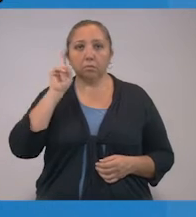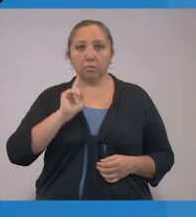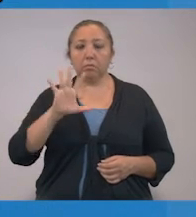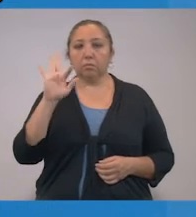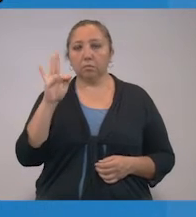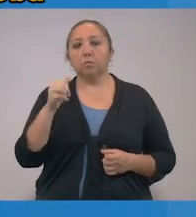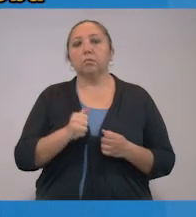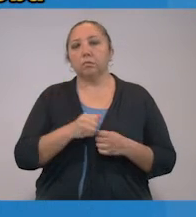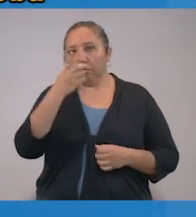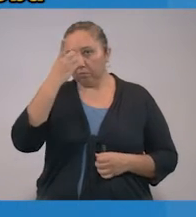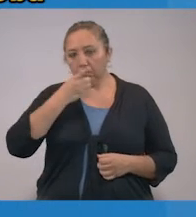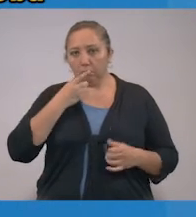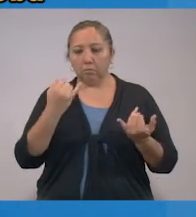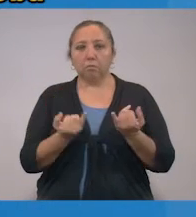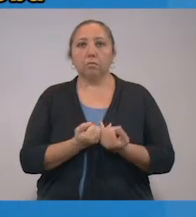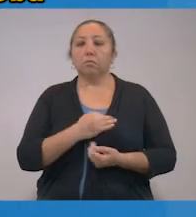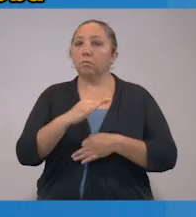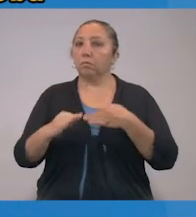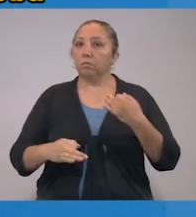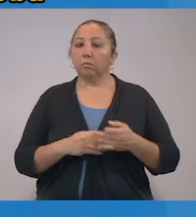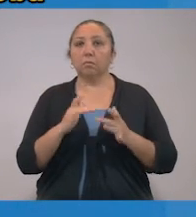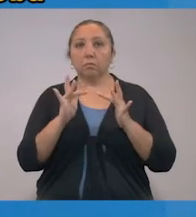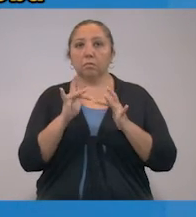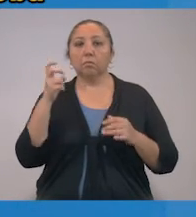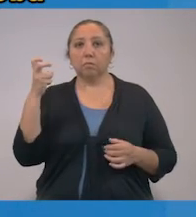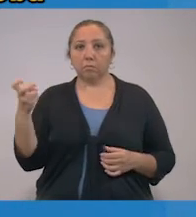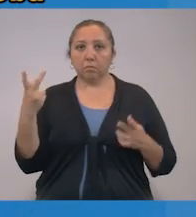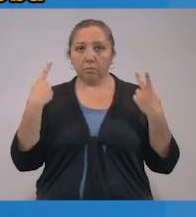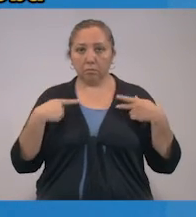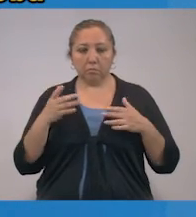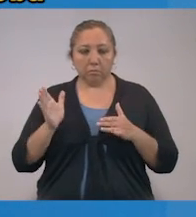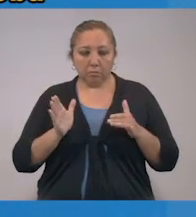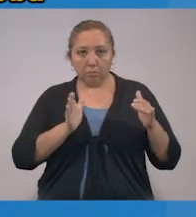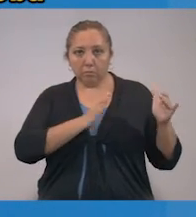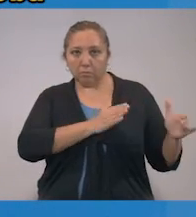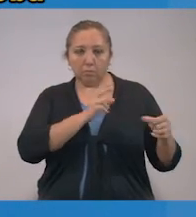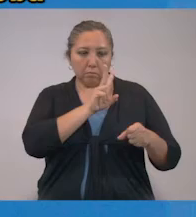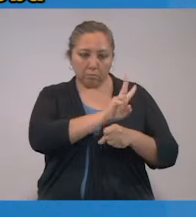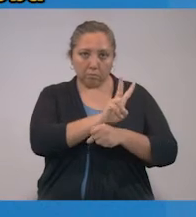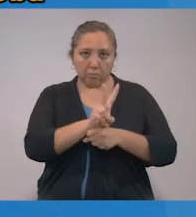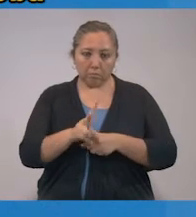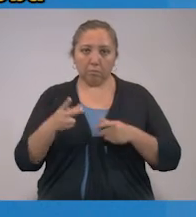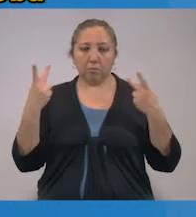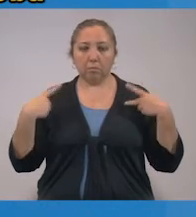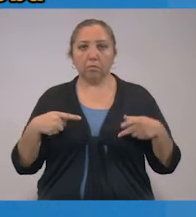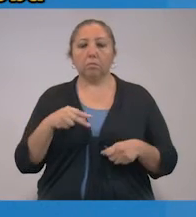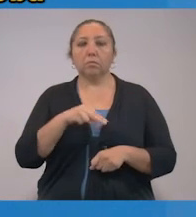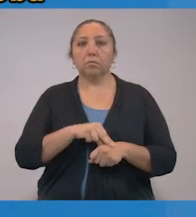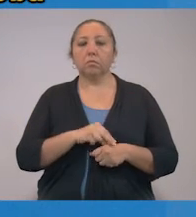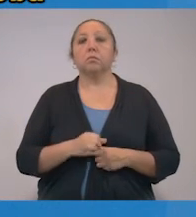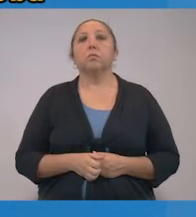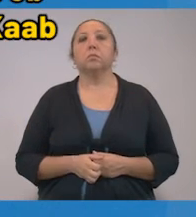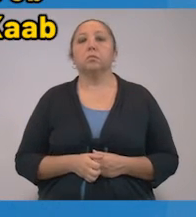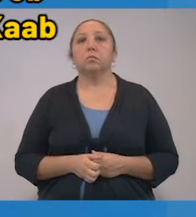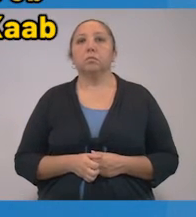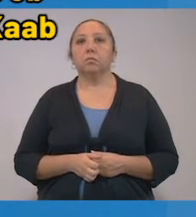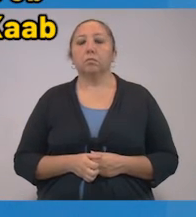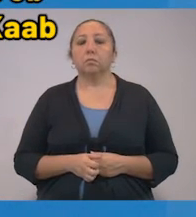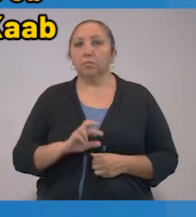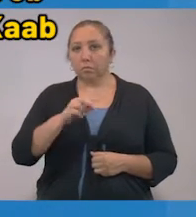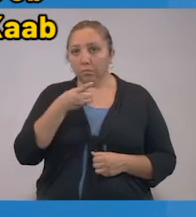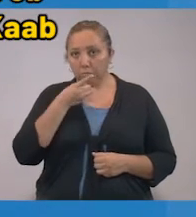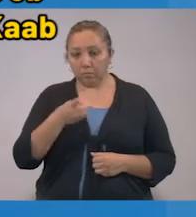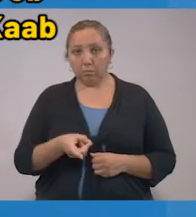también con diabetes. Todos los contactos de estas dos personas fueron aislados y monitoreados por parte del personal del sector salud. Tras